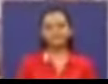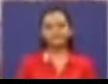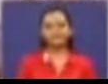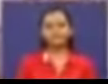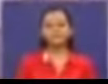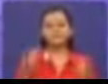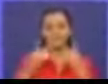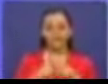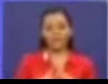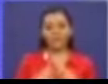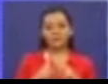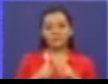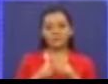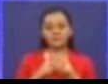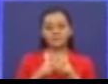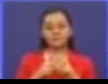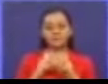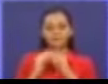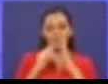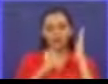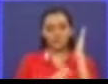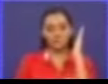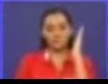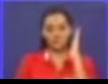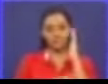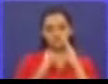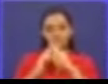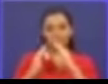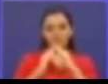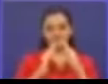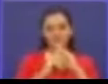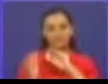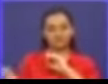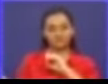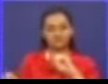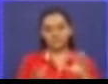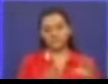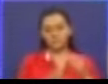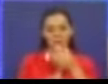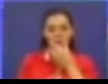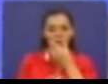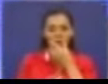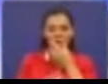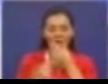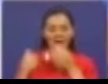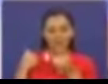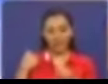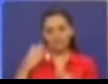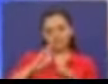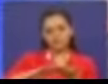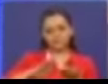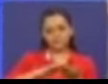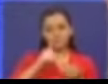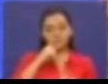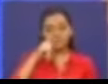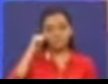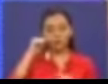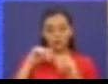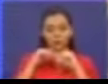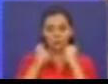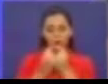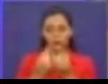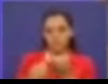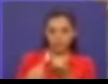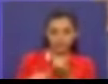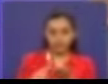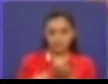de vivienda donde el contratista incumplió y ha estado botado algún tiempo. Les pido mil disculpas. Ya ayer en el gabinete se dieron las